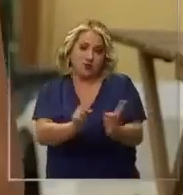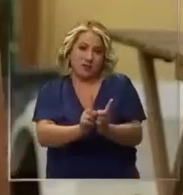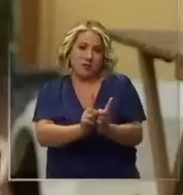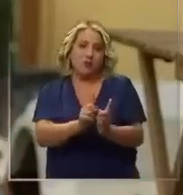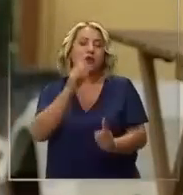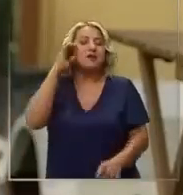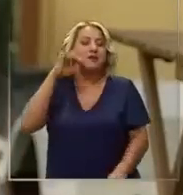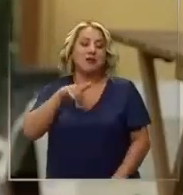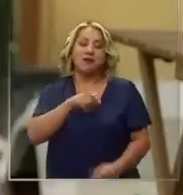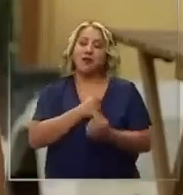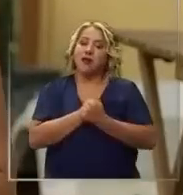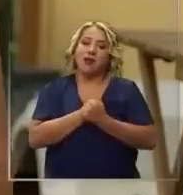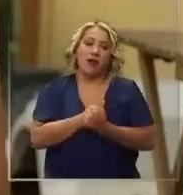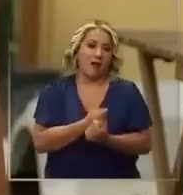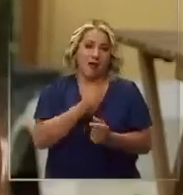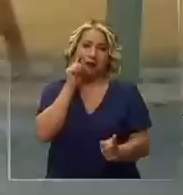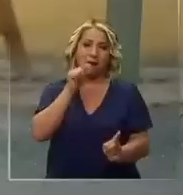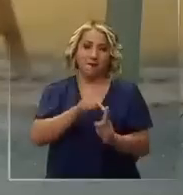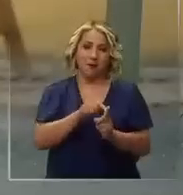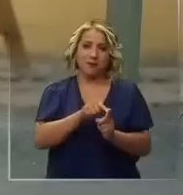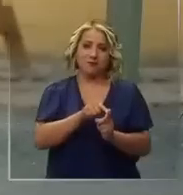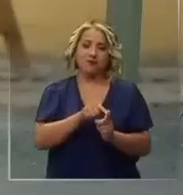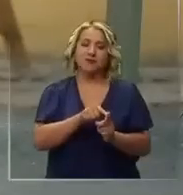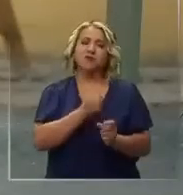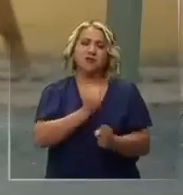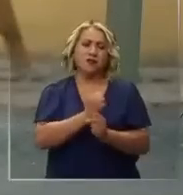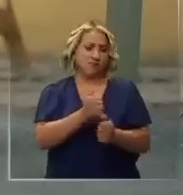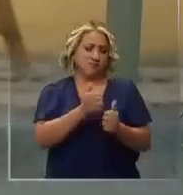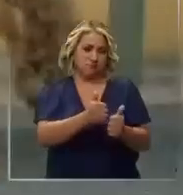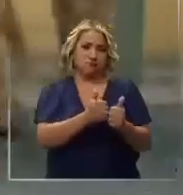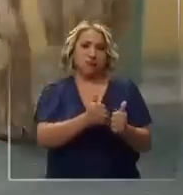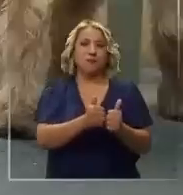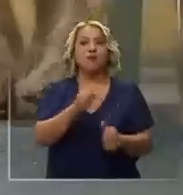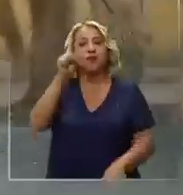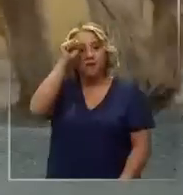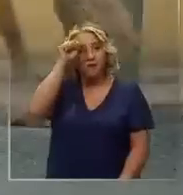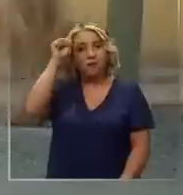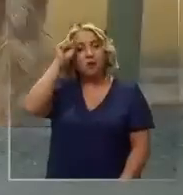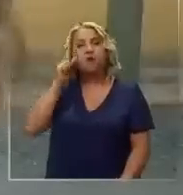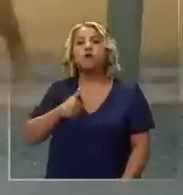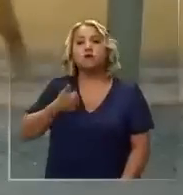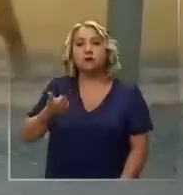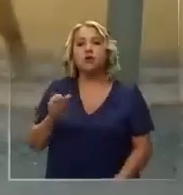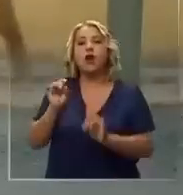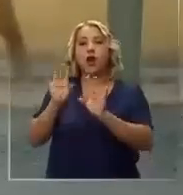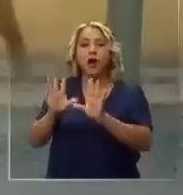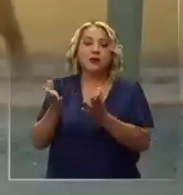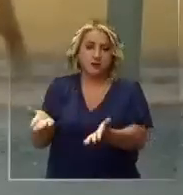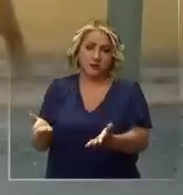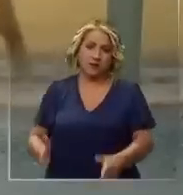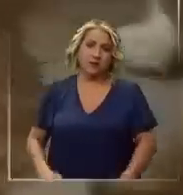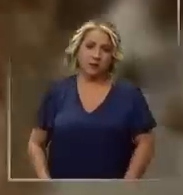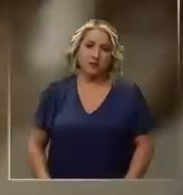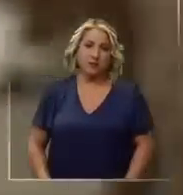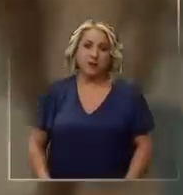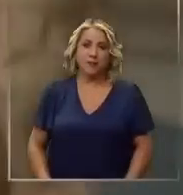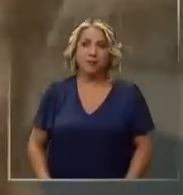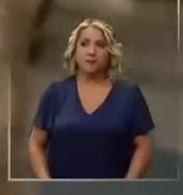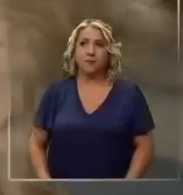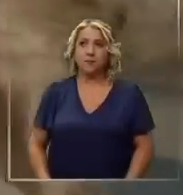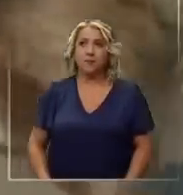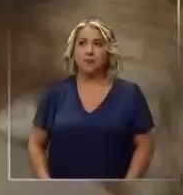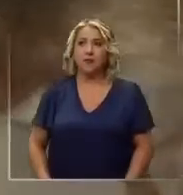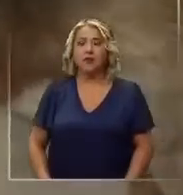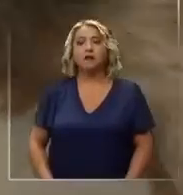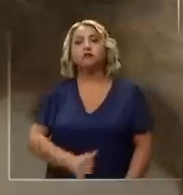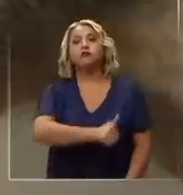pasión que tiene, sé que lo hace bien. La gran gracia que los bomberos seamos voluntarios es eso, o sea, en parte que cada